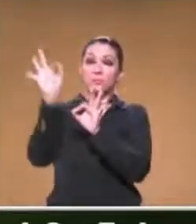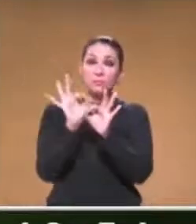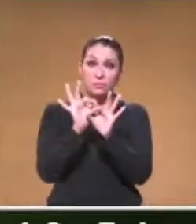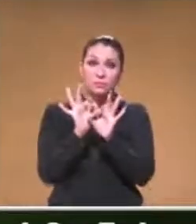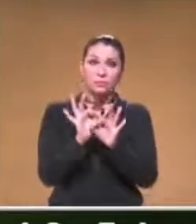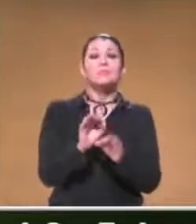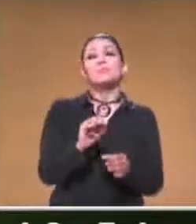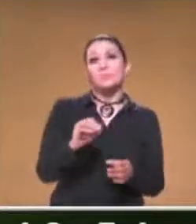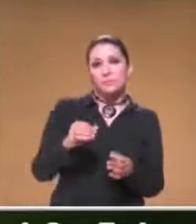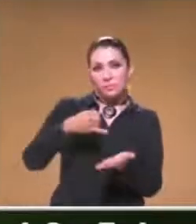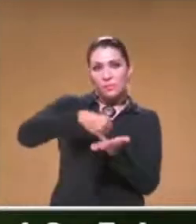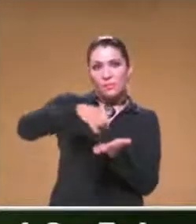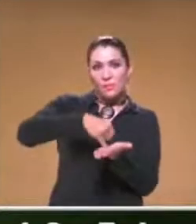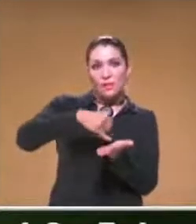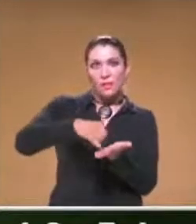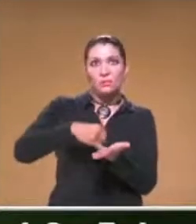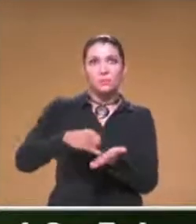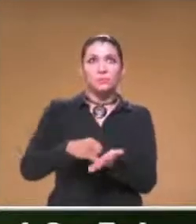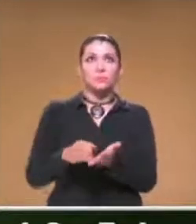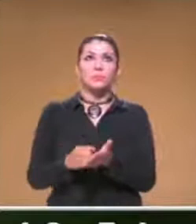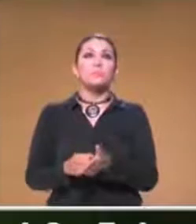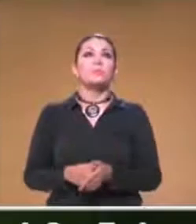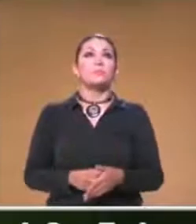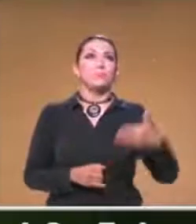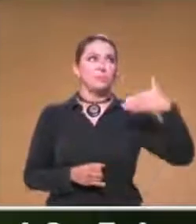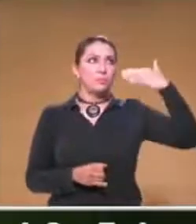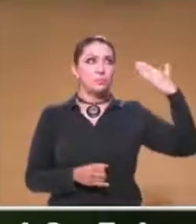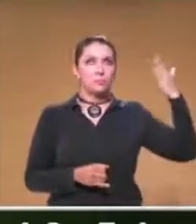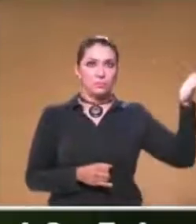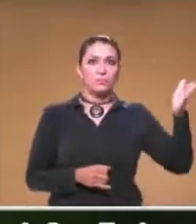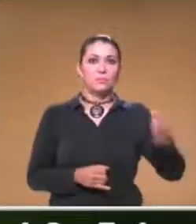Agricultura, sí, la superior derecha, en la parte alta.